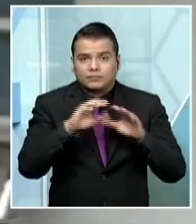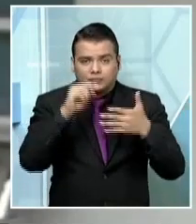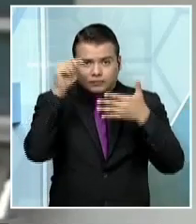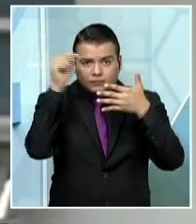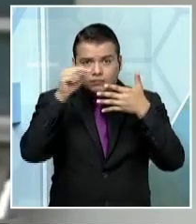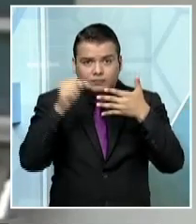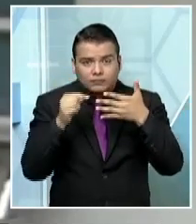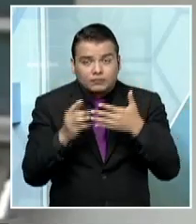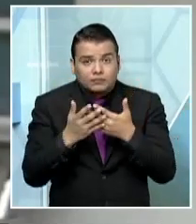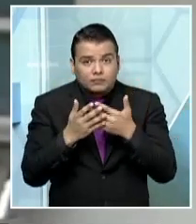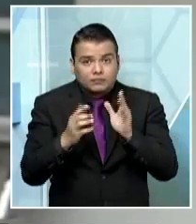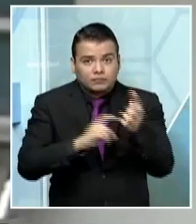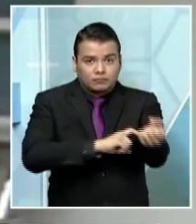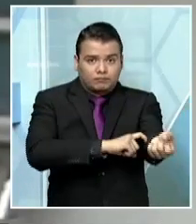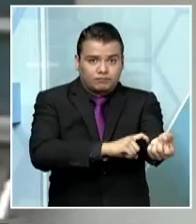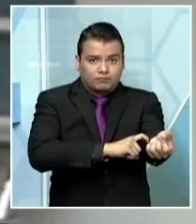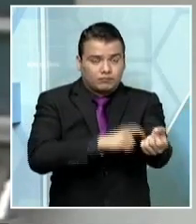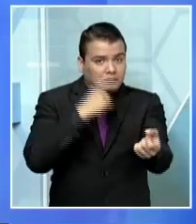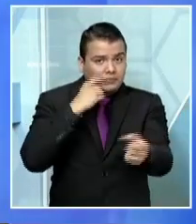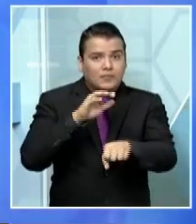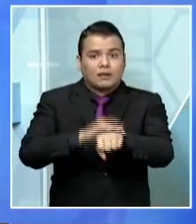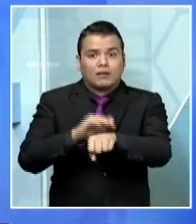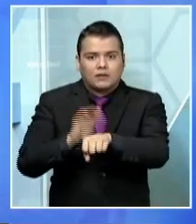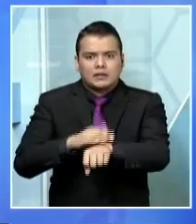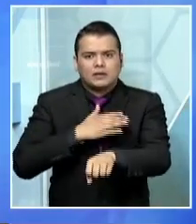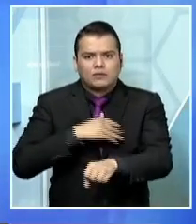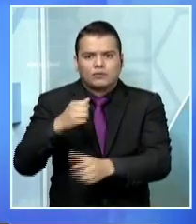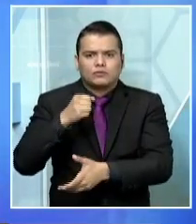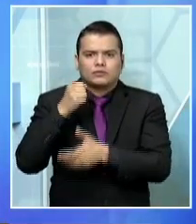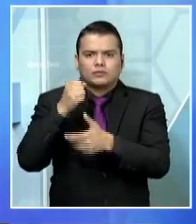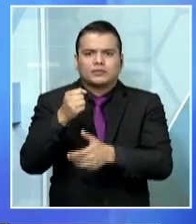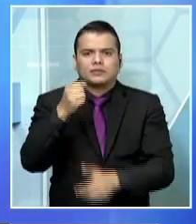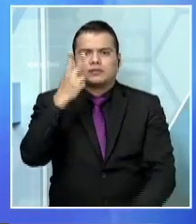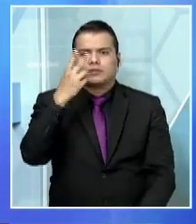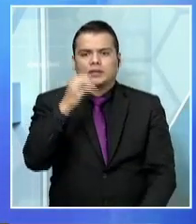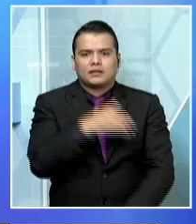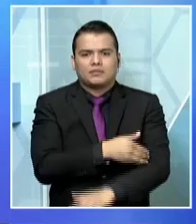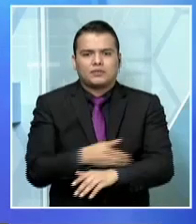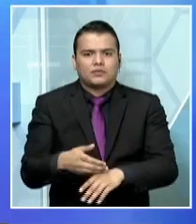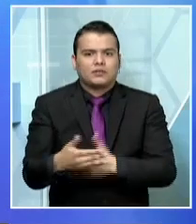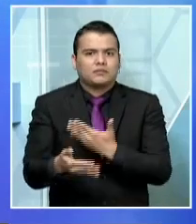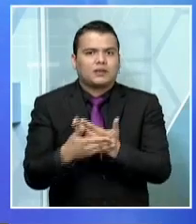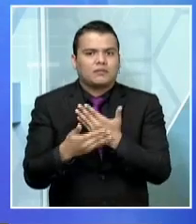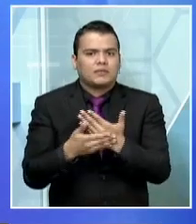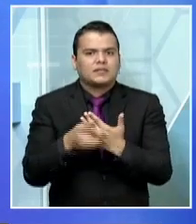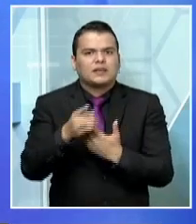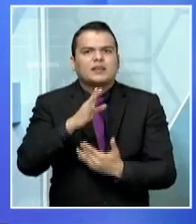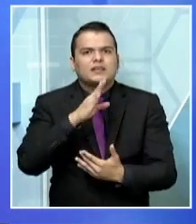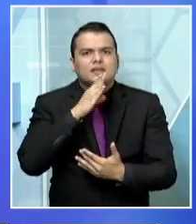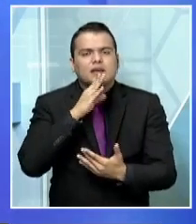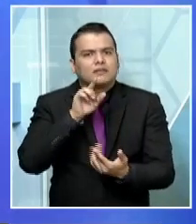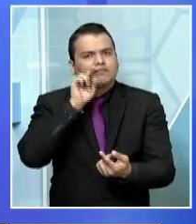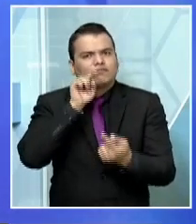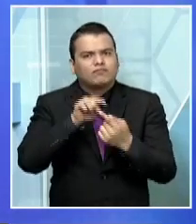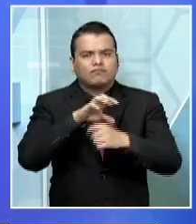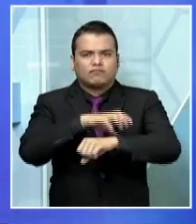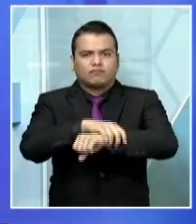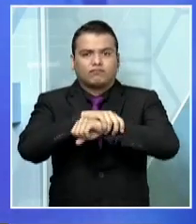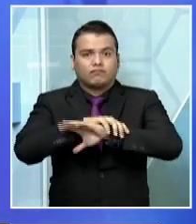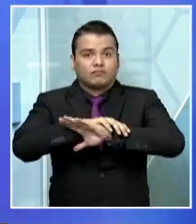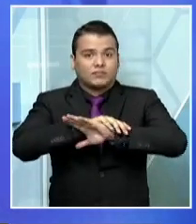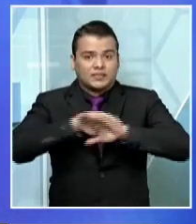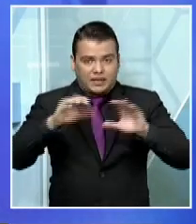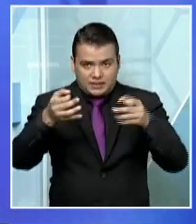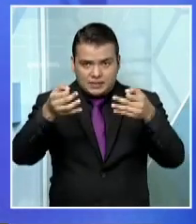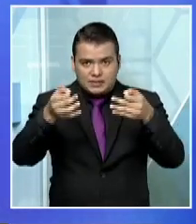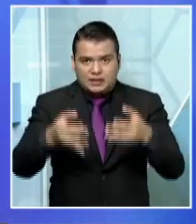características ofrecemos hasta 20 millones de pesos de recompensa a quien proporcione información orientada a la individualización plena y hasta la